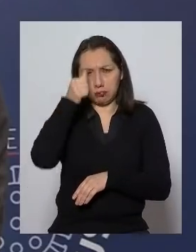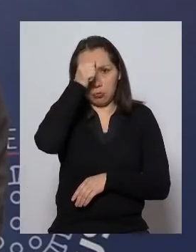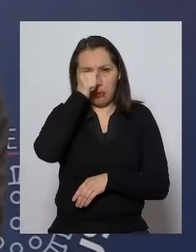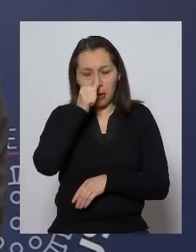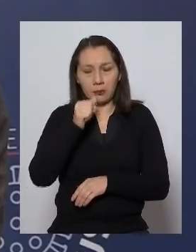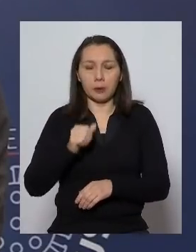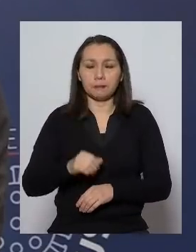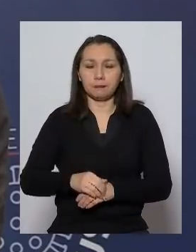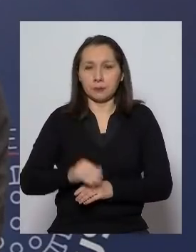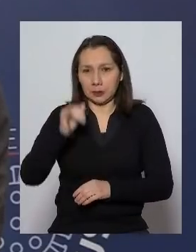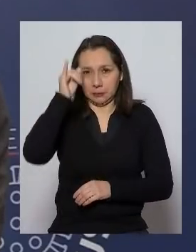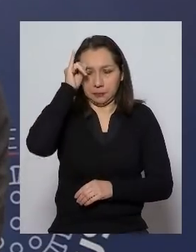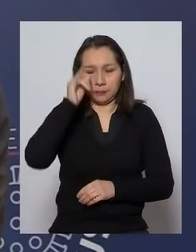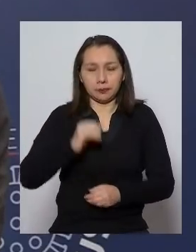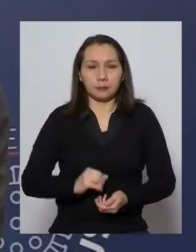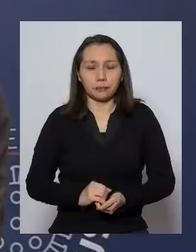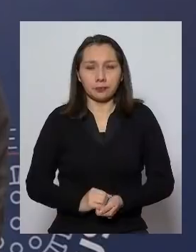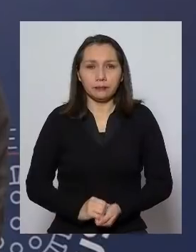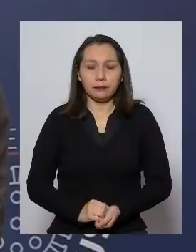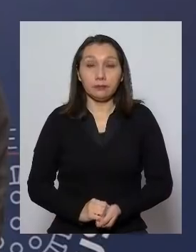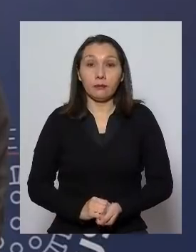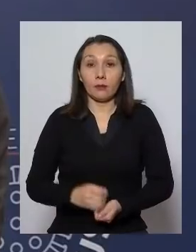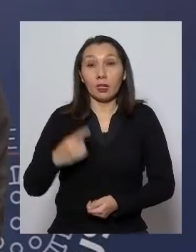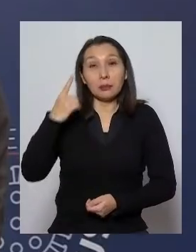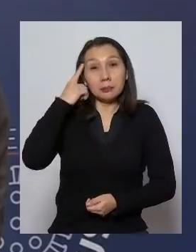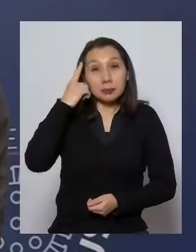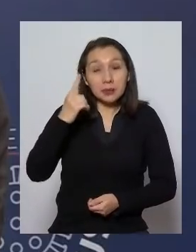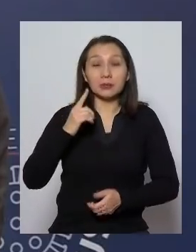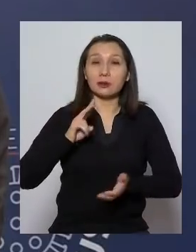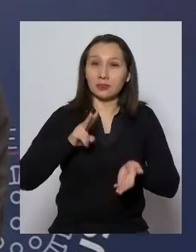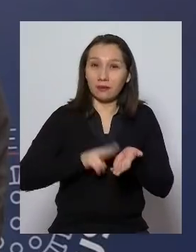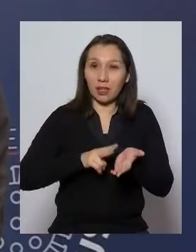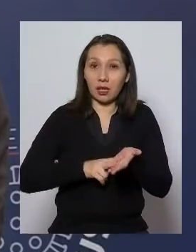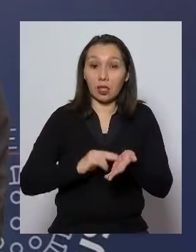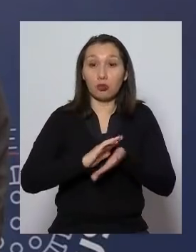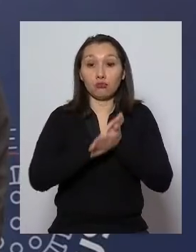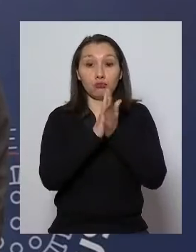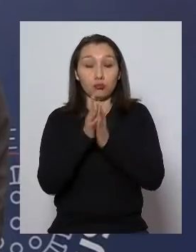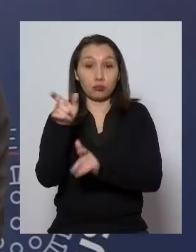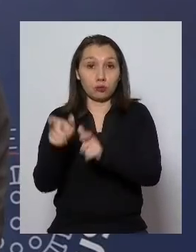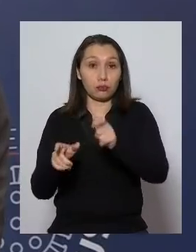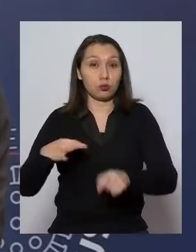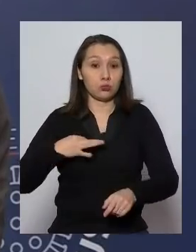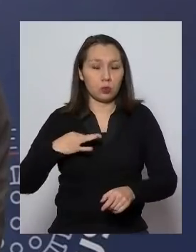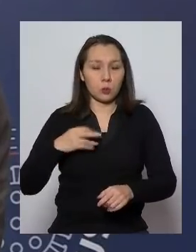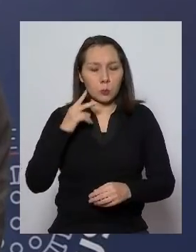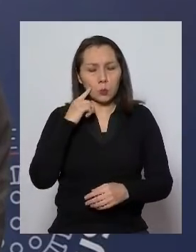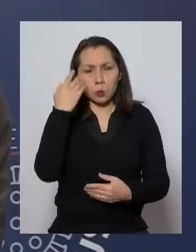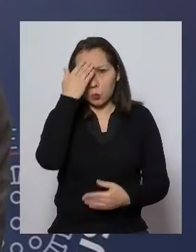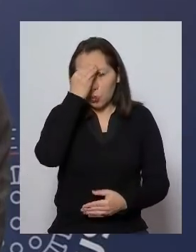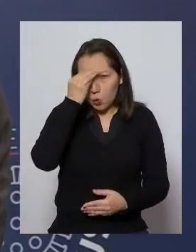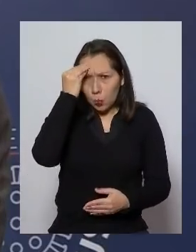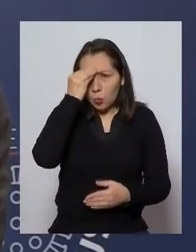el domingo recién pasado, disculpen. Creo que en verdad toda la ciudadanía está preocupada.